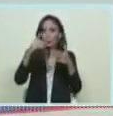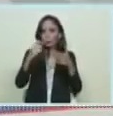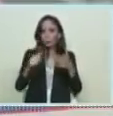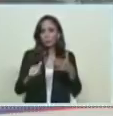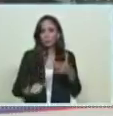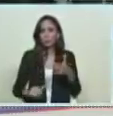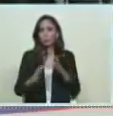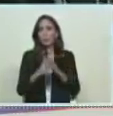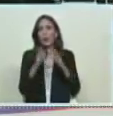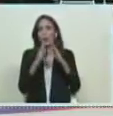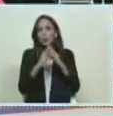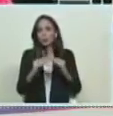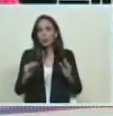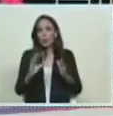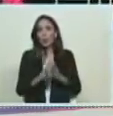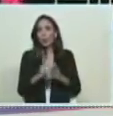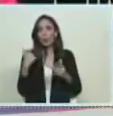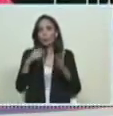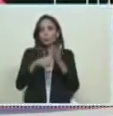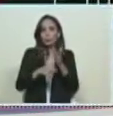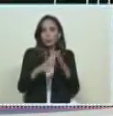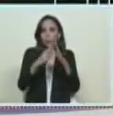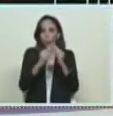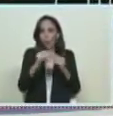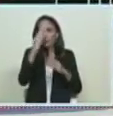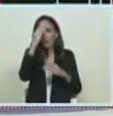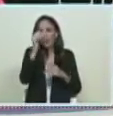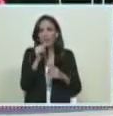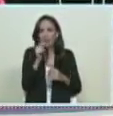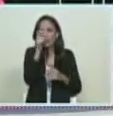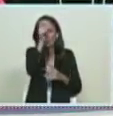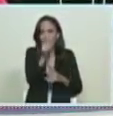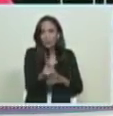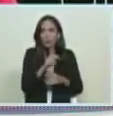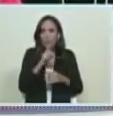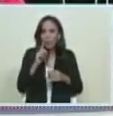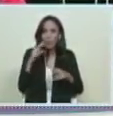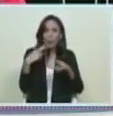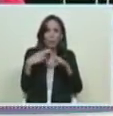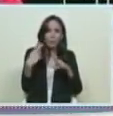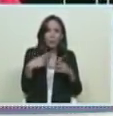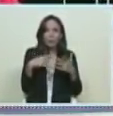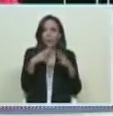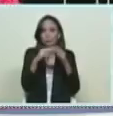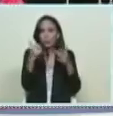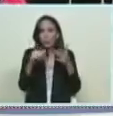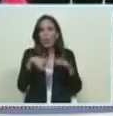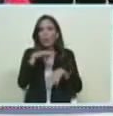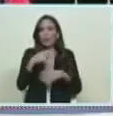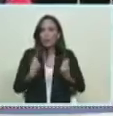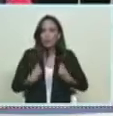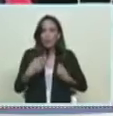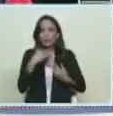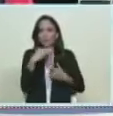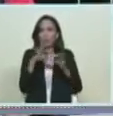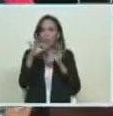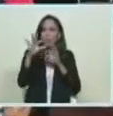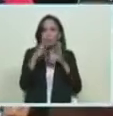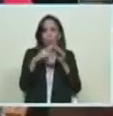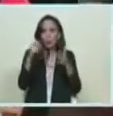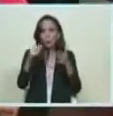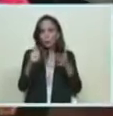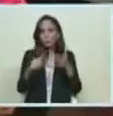es el tema de la identificación para saber con quién, a quién estamos atendiendo, y tenemos garantizado acá con todo el